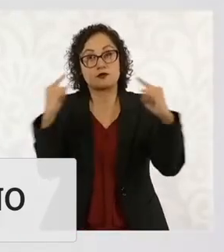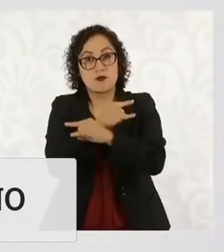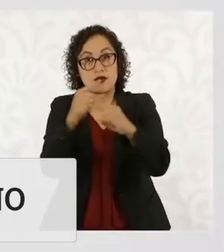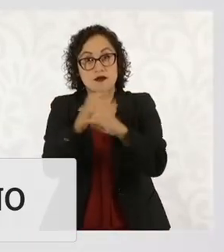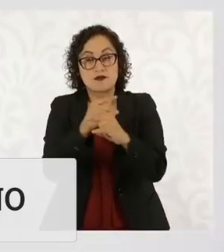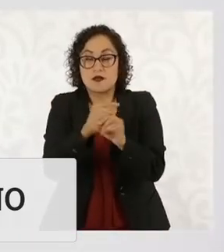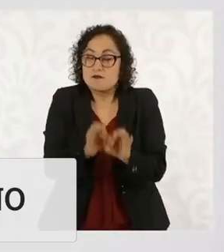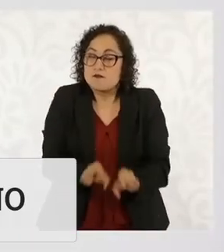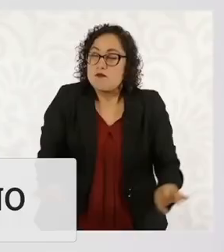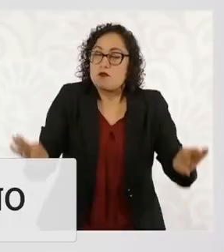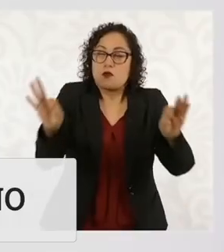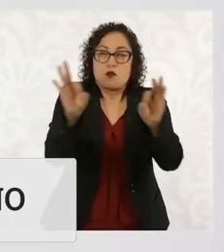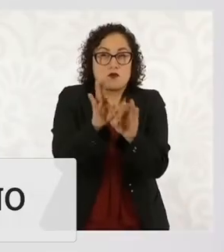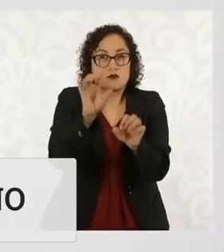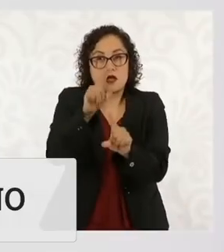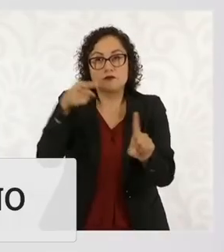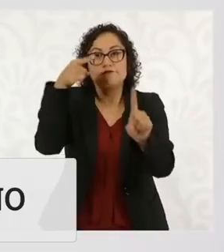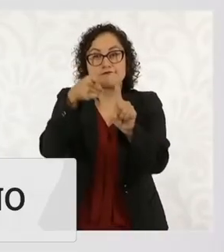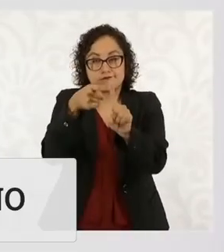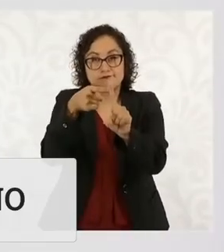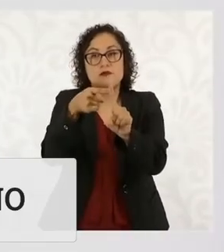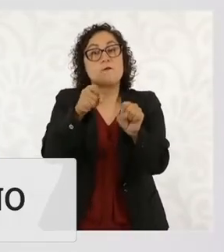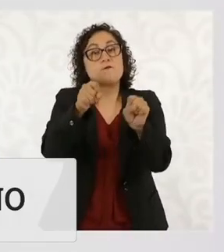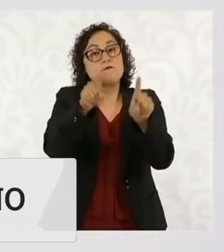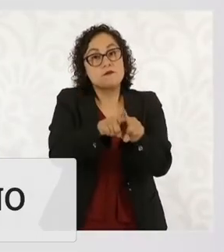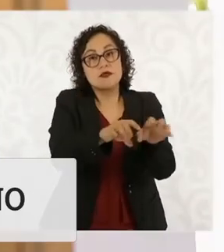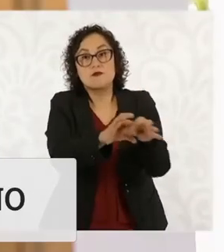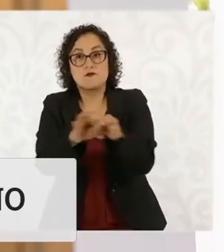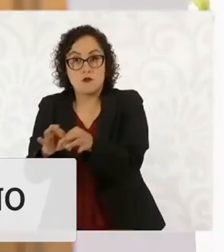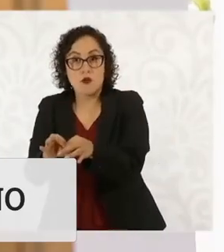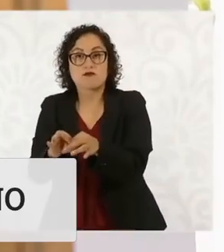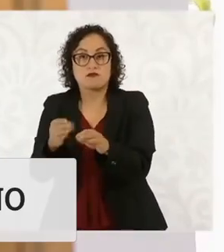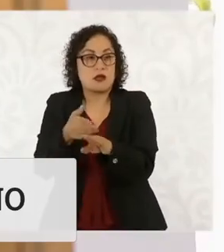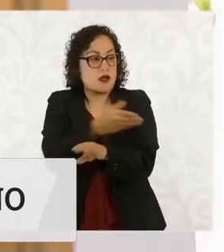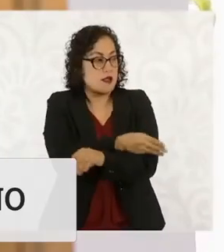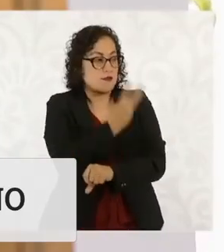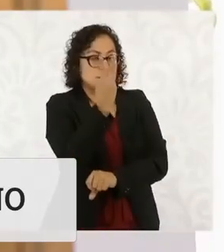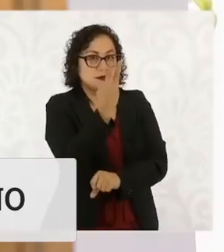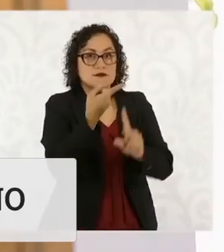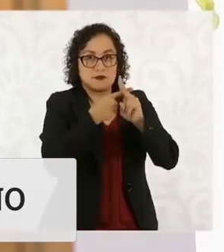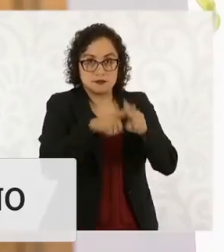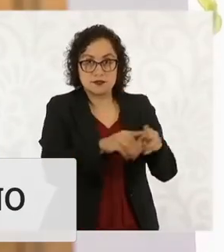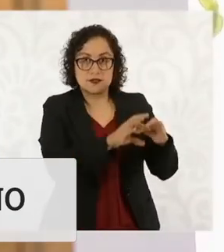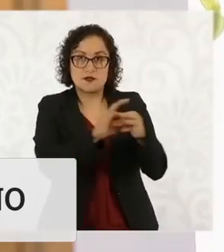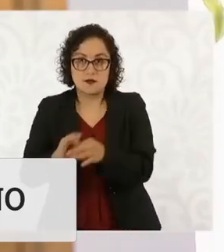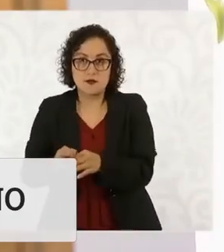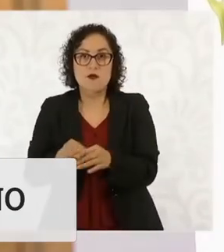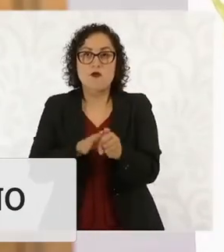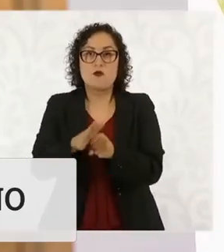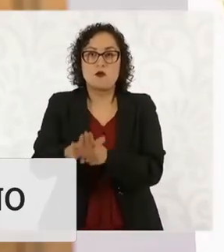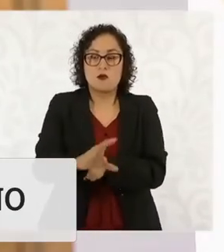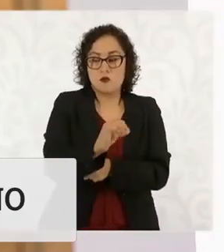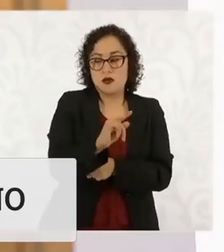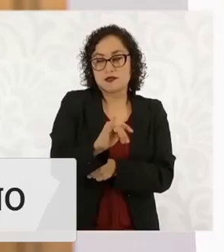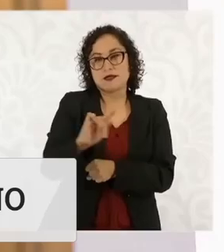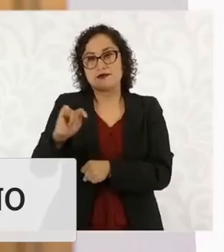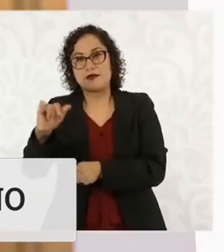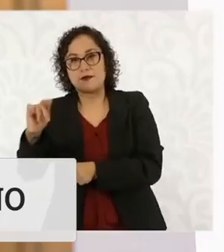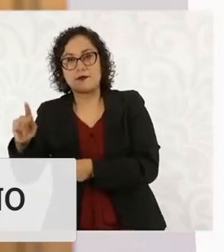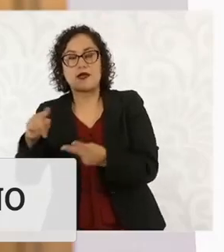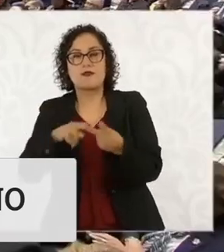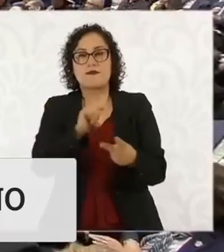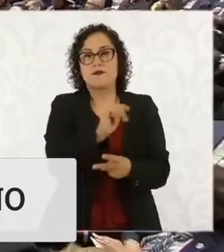estratégicos y damos continuidad a 3 del sexenio anterior. Cuautla, Tlapa,